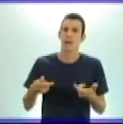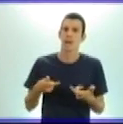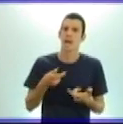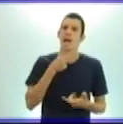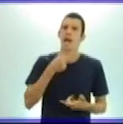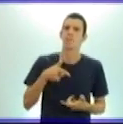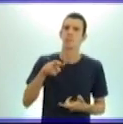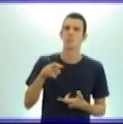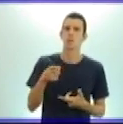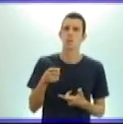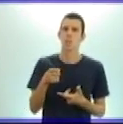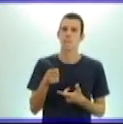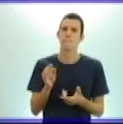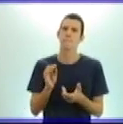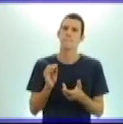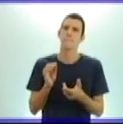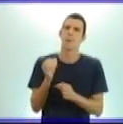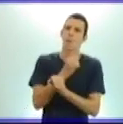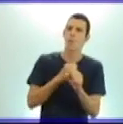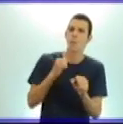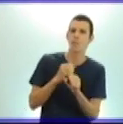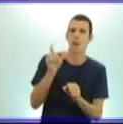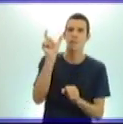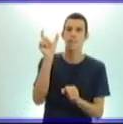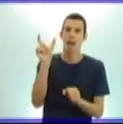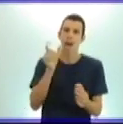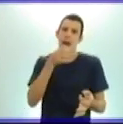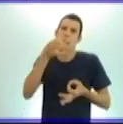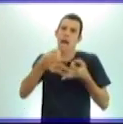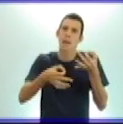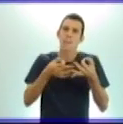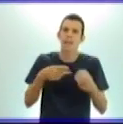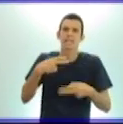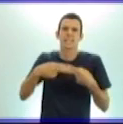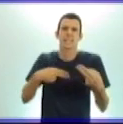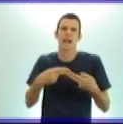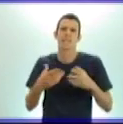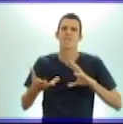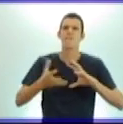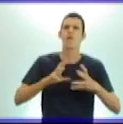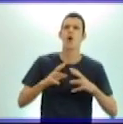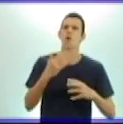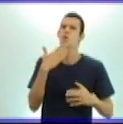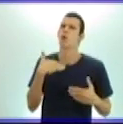los adjetivos que te ayuden en esa descripción. Y